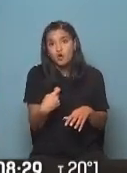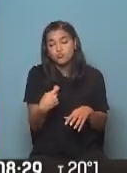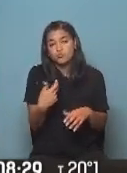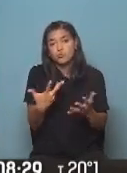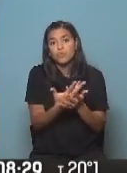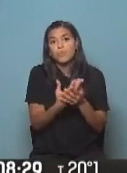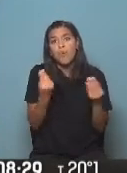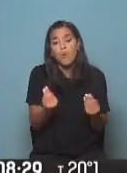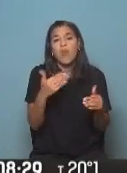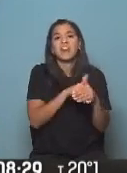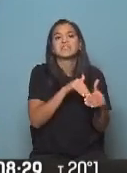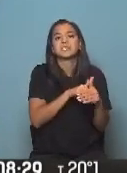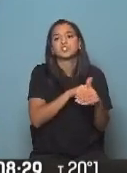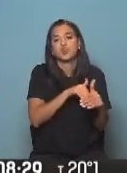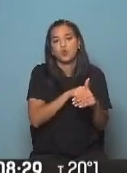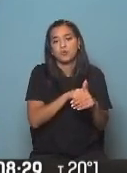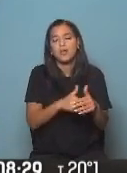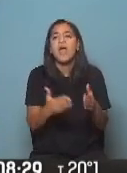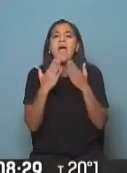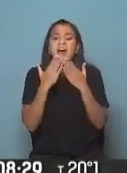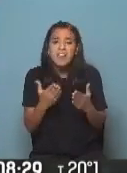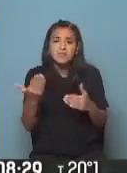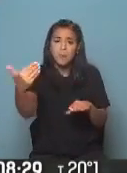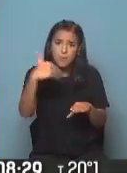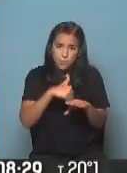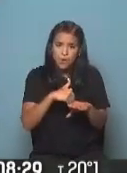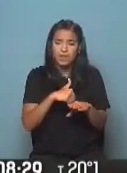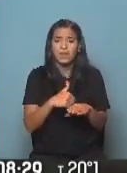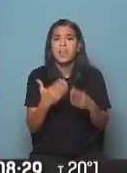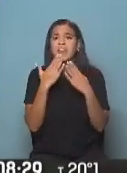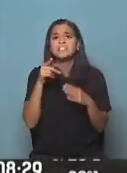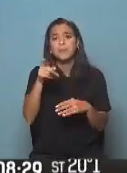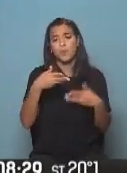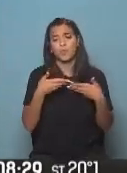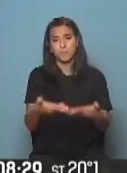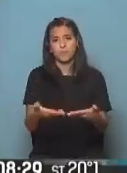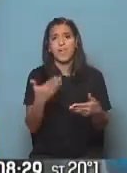que es el costo de la recesión. Ramiro Marra, gracias por haber venido esta mañana. Muchas gracias a vos por invitarme. Gracias por estos minutos.